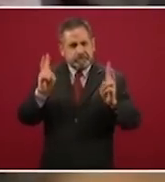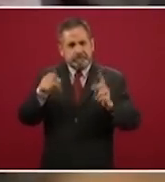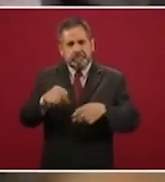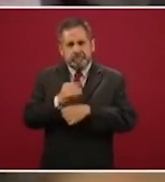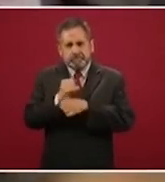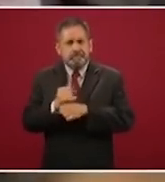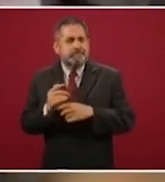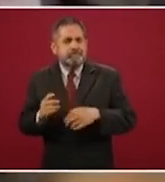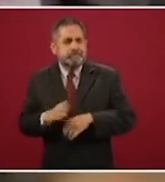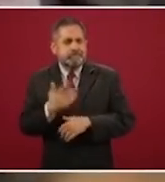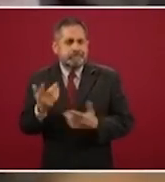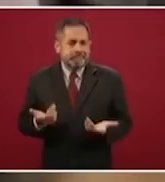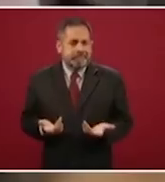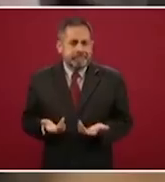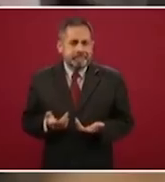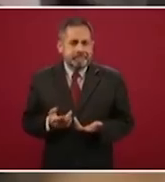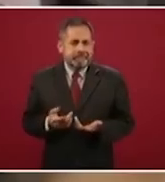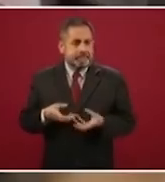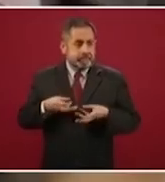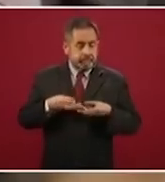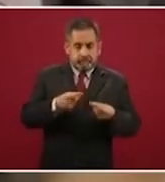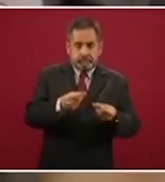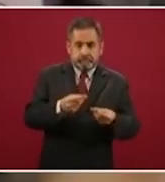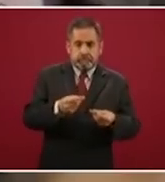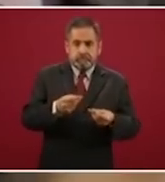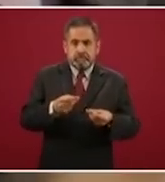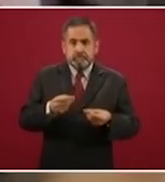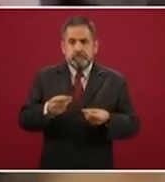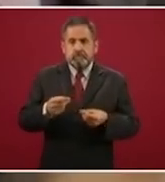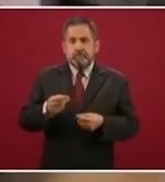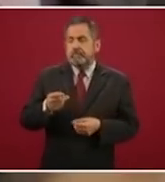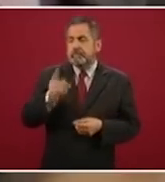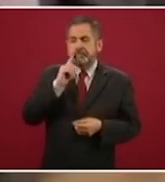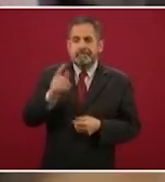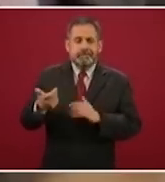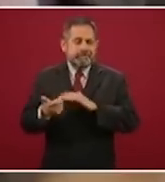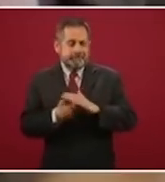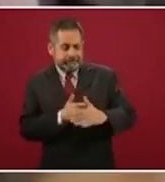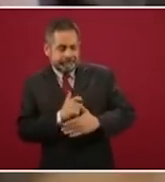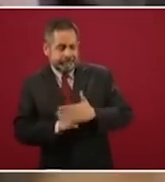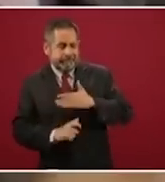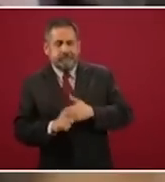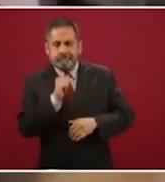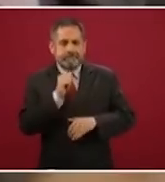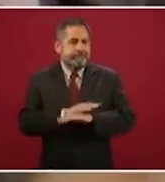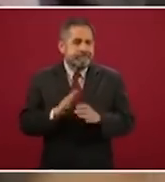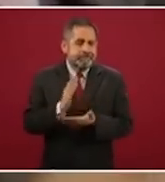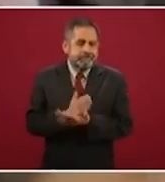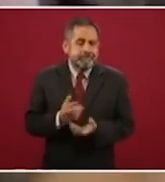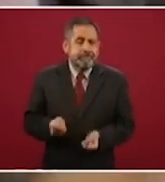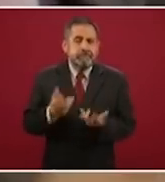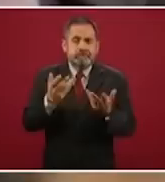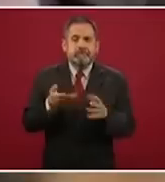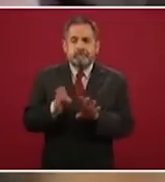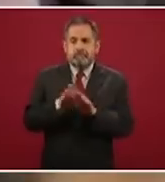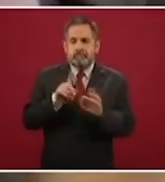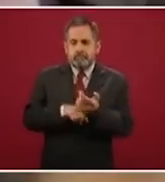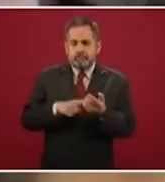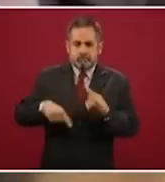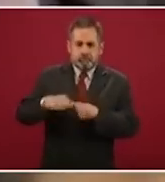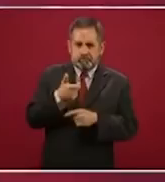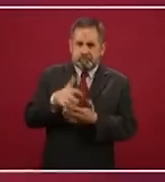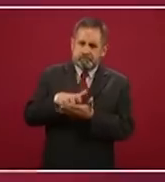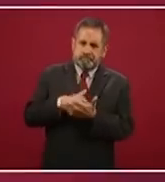los inspectores, porque se van a ahorrar obviamente los comerciantes el hecho de que ya no les den moches y supongo que ustedes también van a tener un